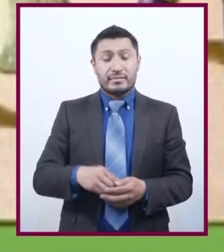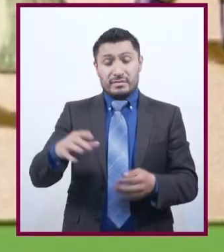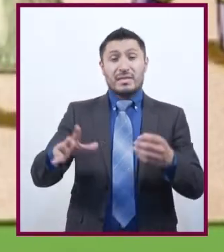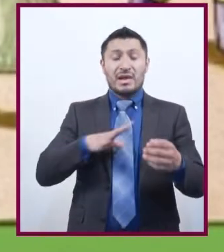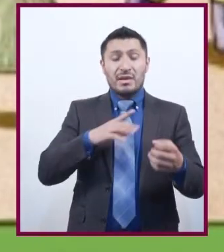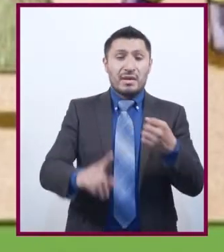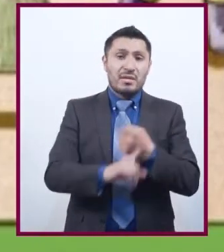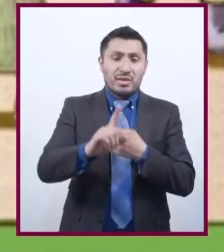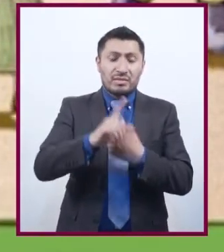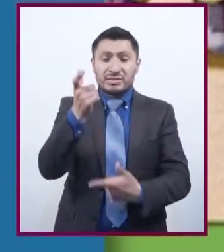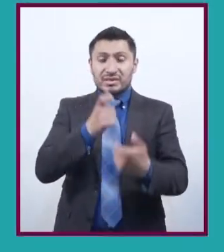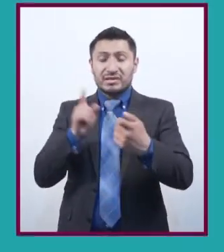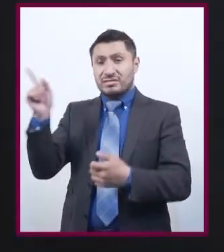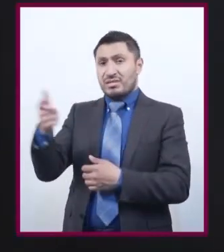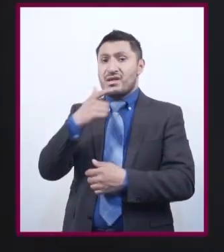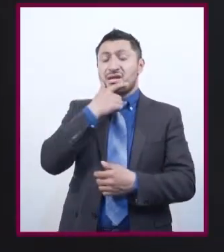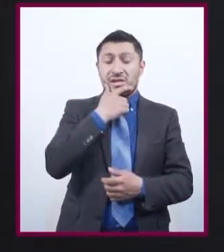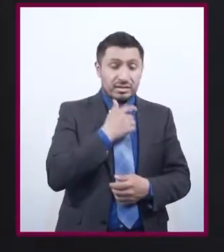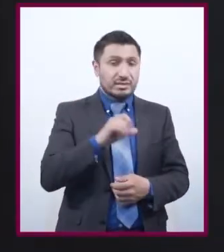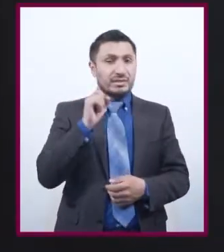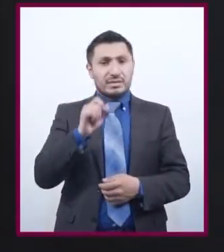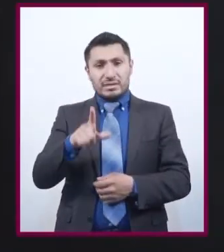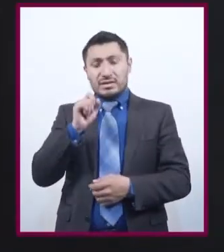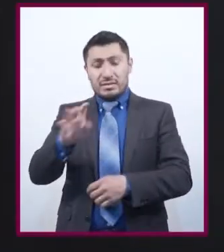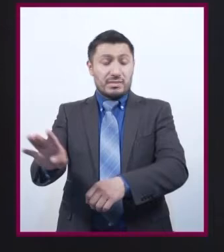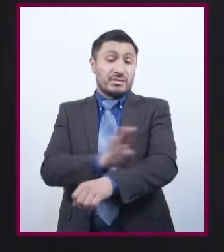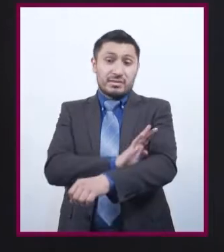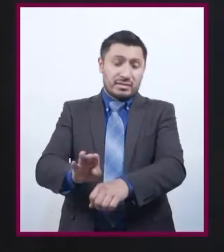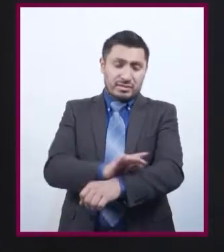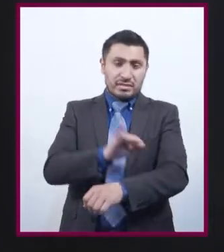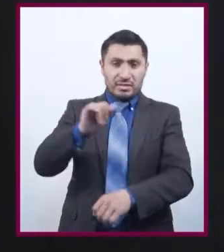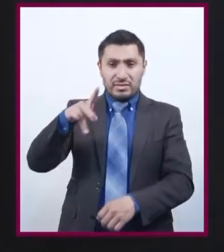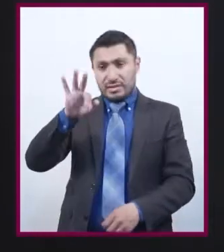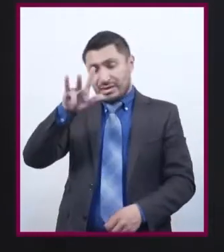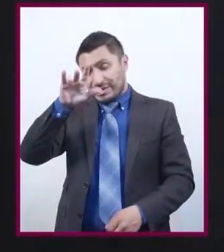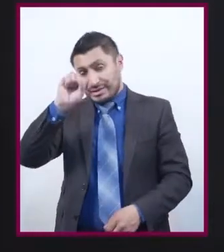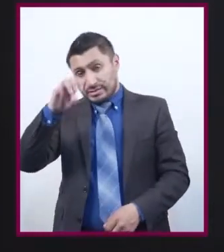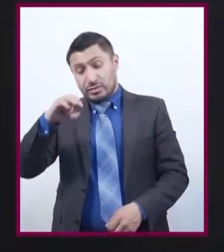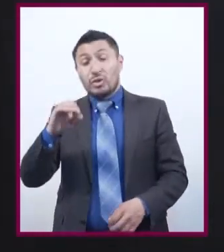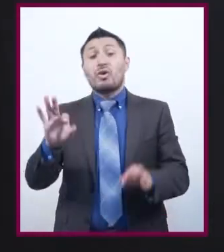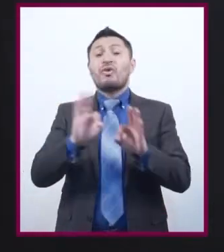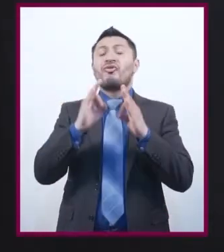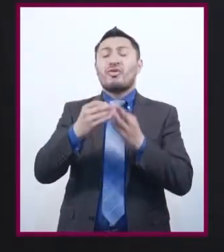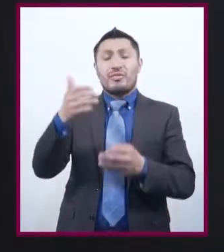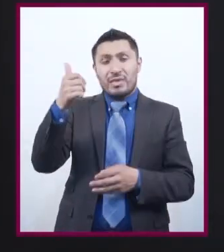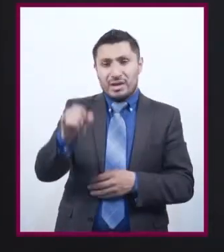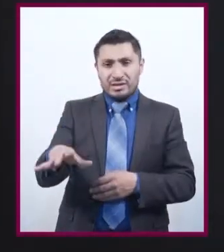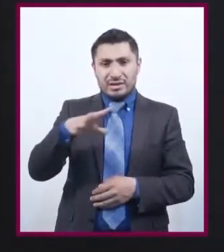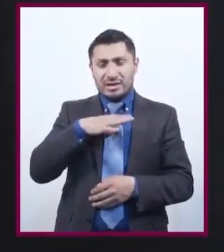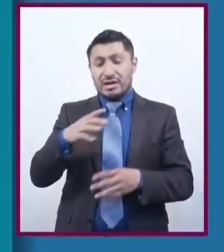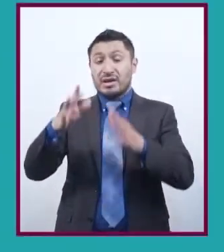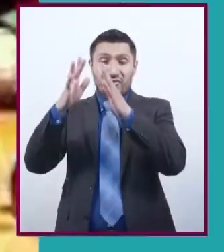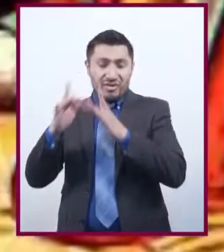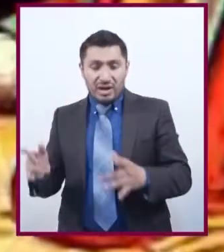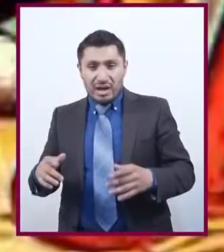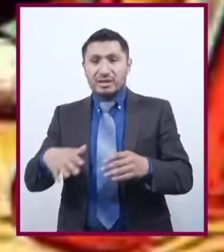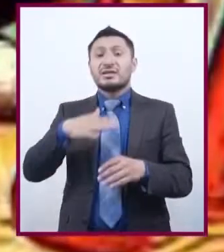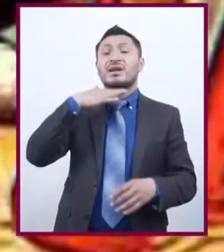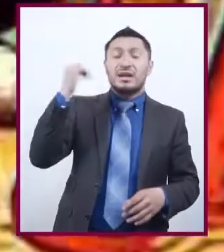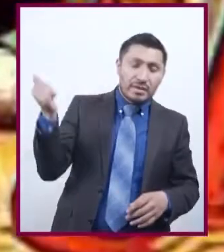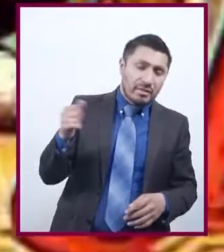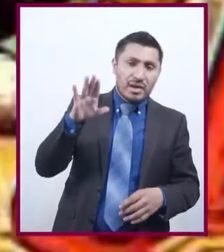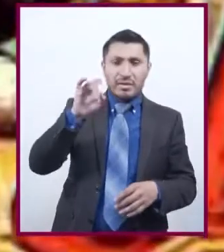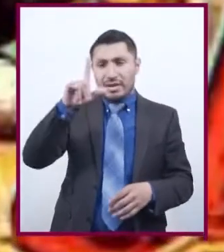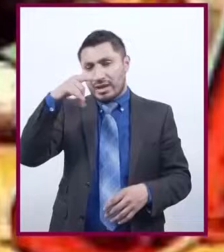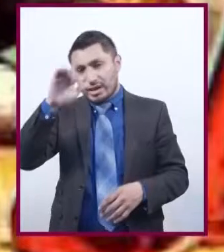y sociales en Inglaterra y también favoreció el imperialismo proceso por el cual Las Naciones industrializadas como Francia